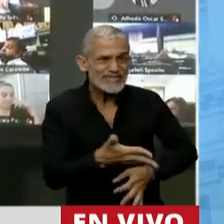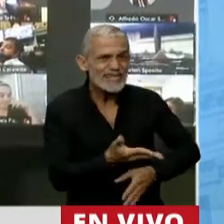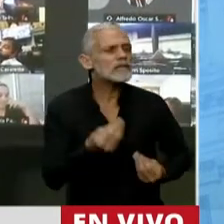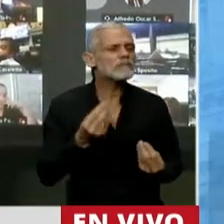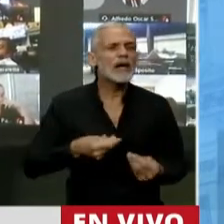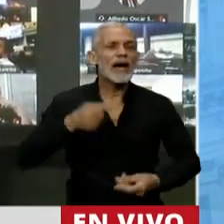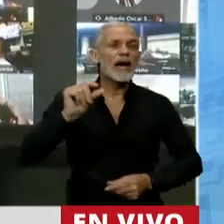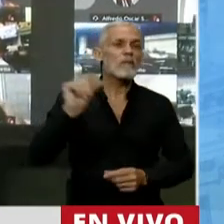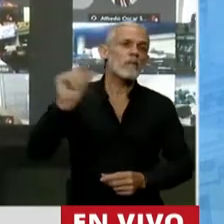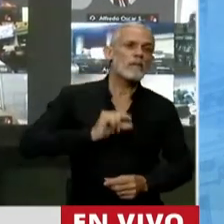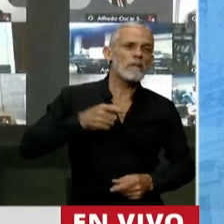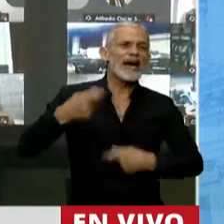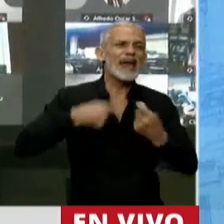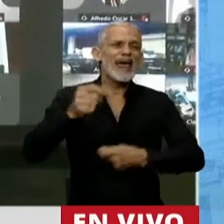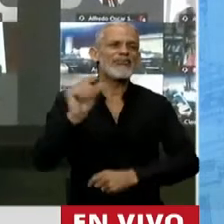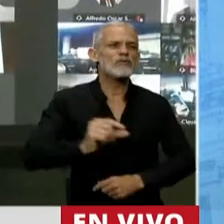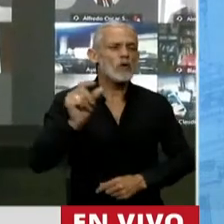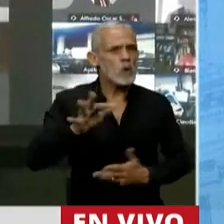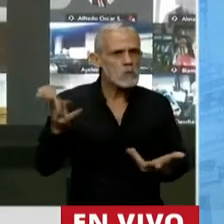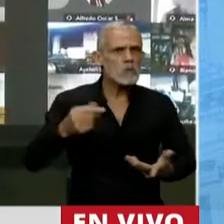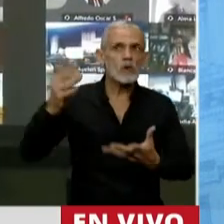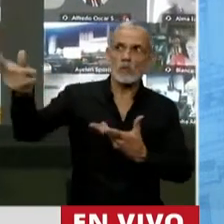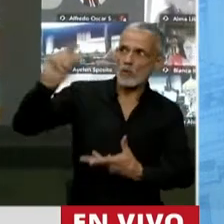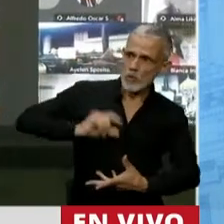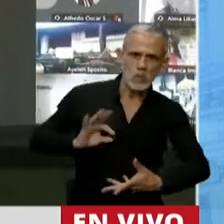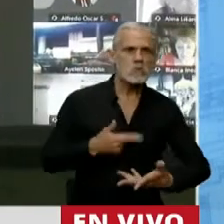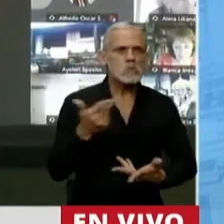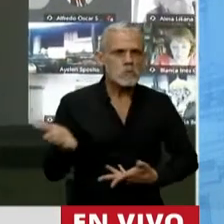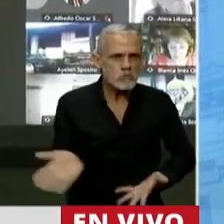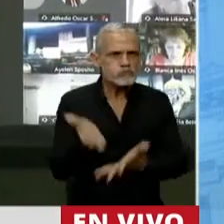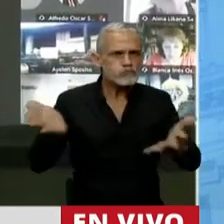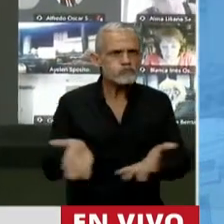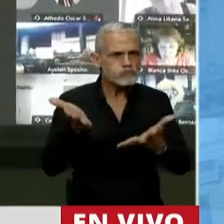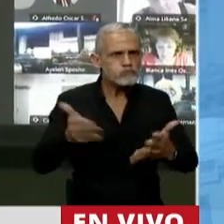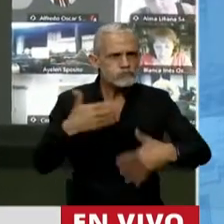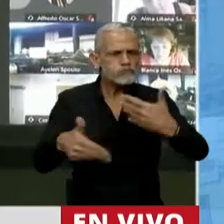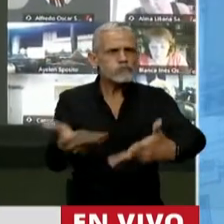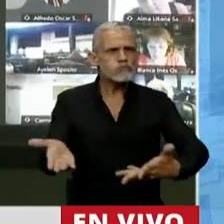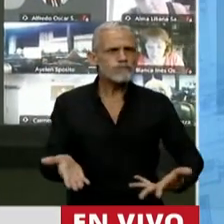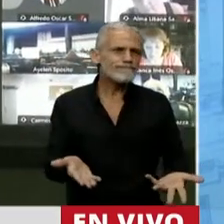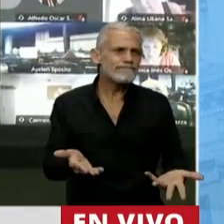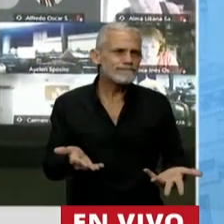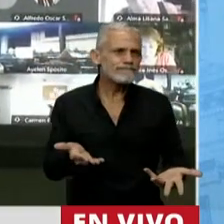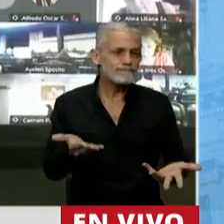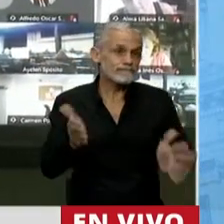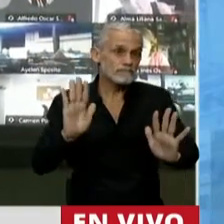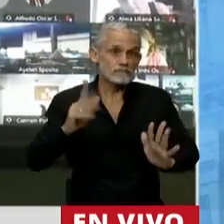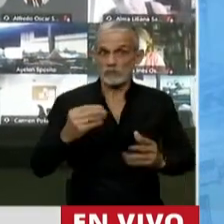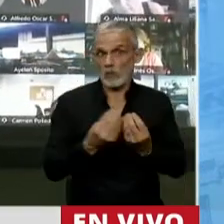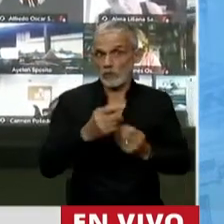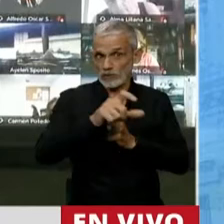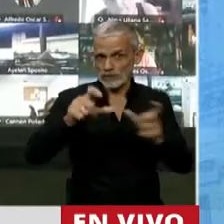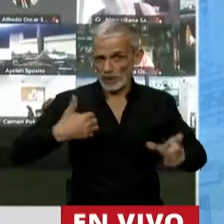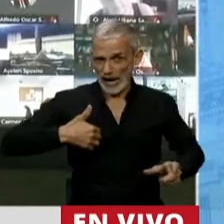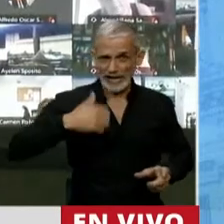por el crédito como fuente de sostenimiento y desarrollo? Me lo pueden decir a mí. Ahora también le tienen que decir a muchos